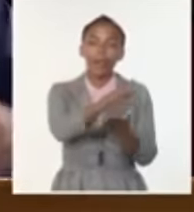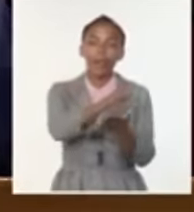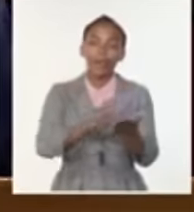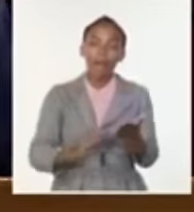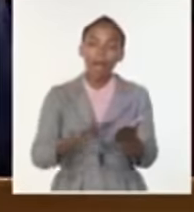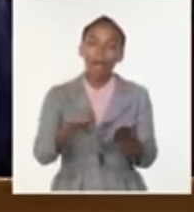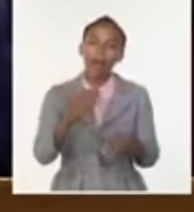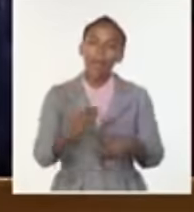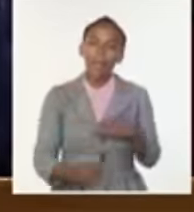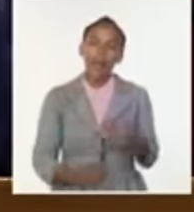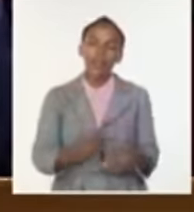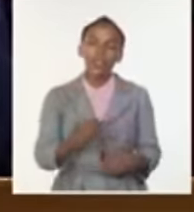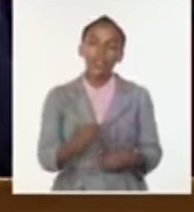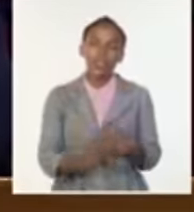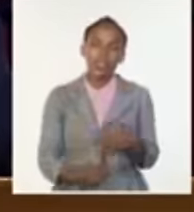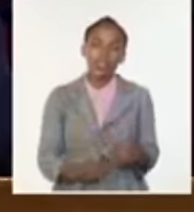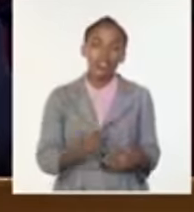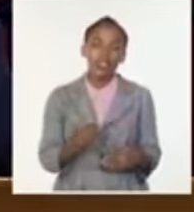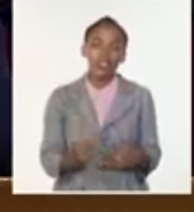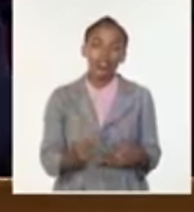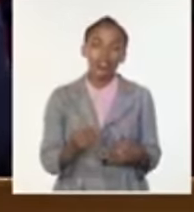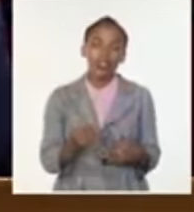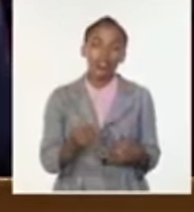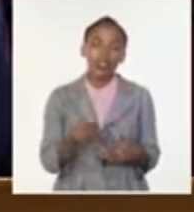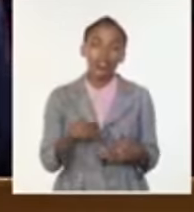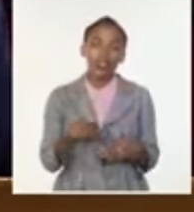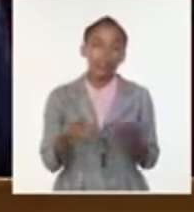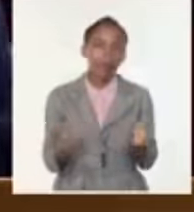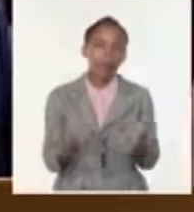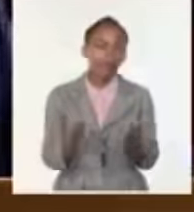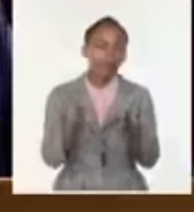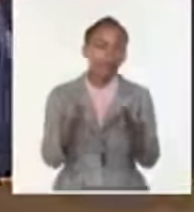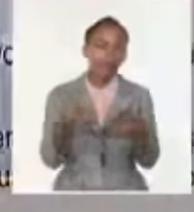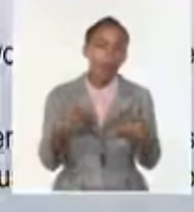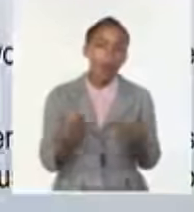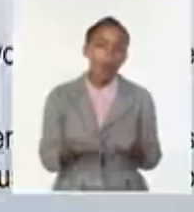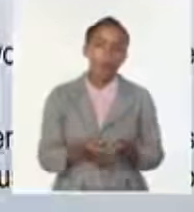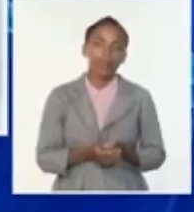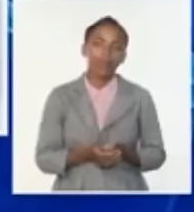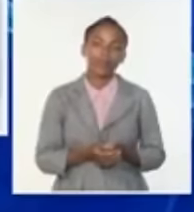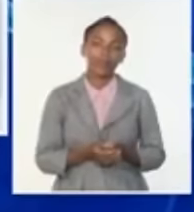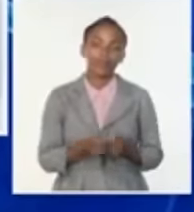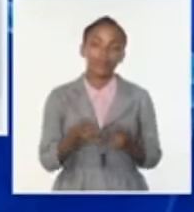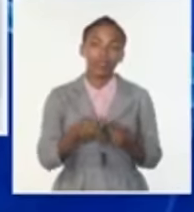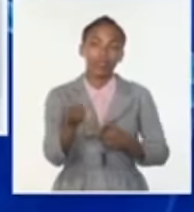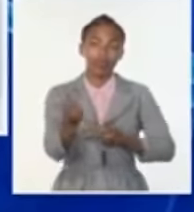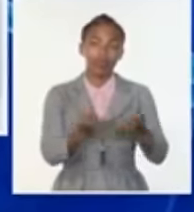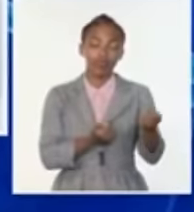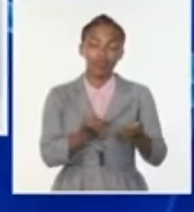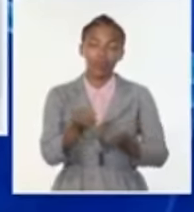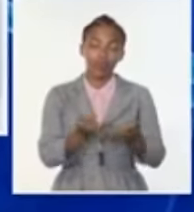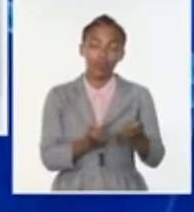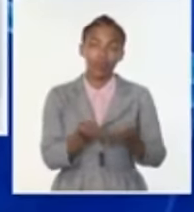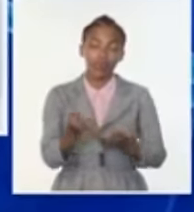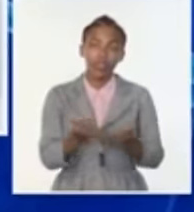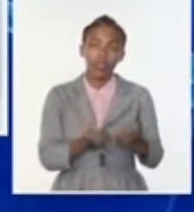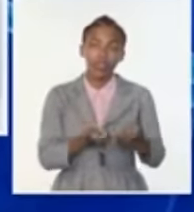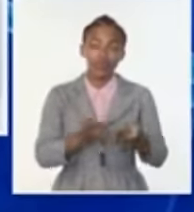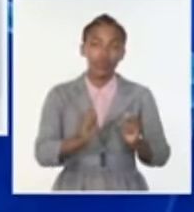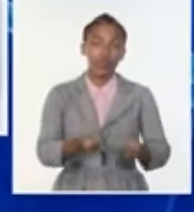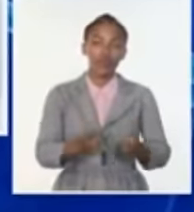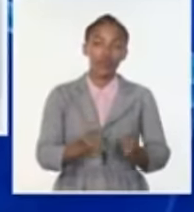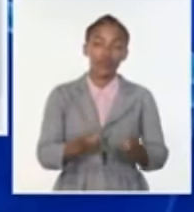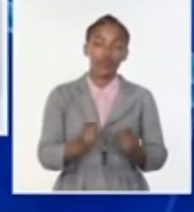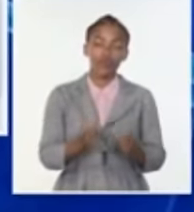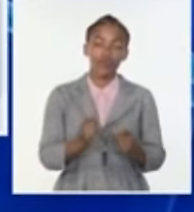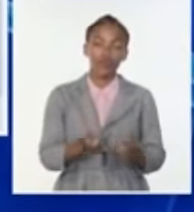revisión de las normas complementarias para su implementación? Los vehículos de motor y carrocería de segunda mano